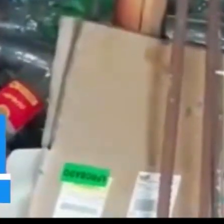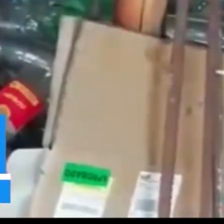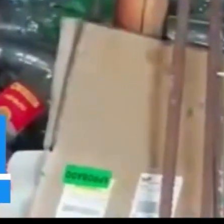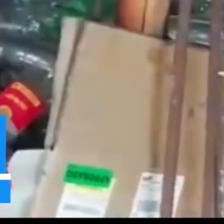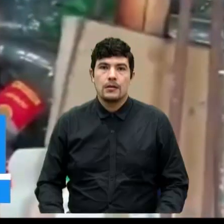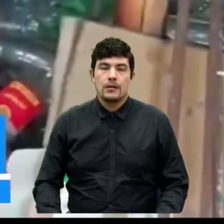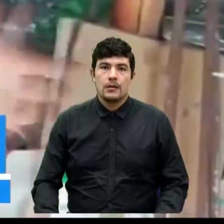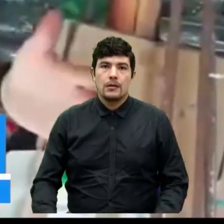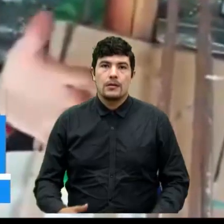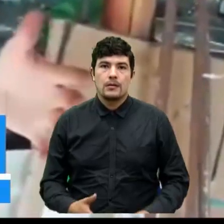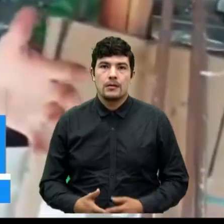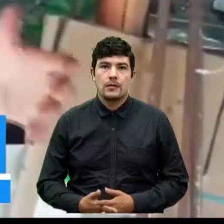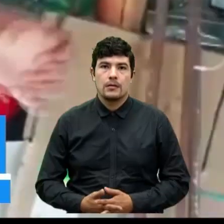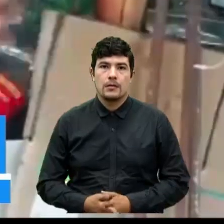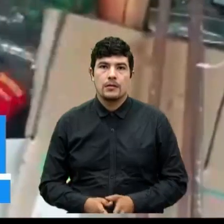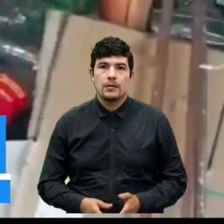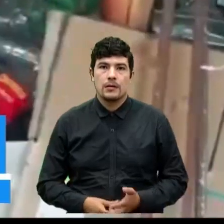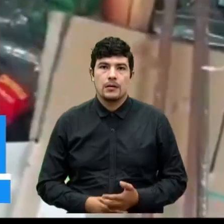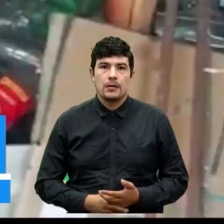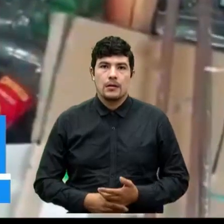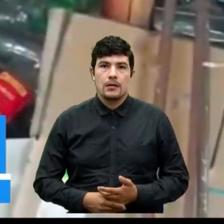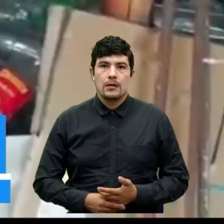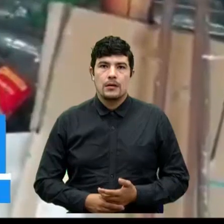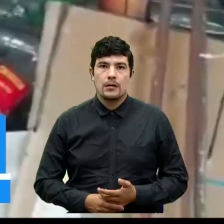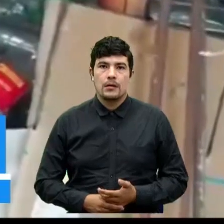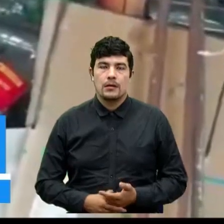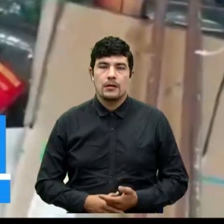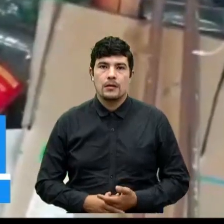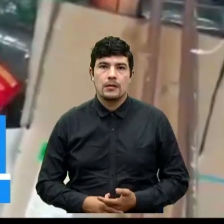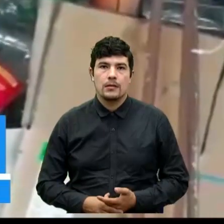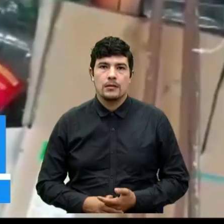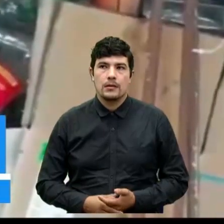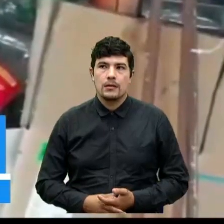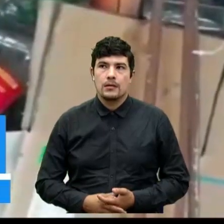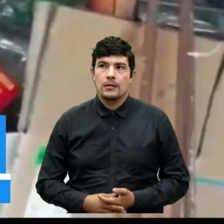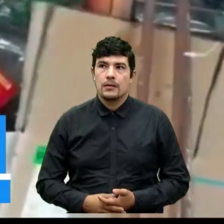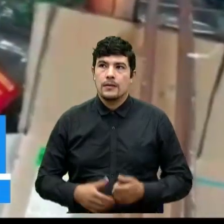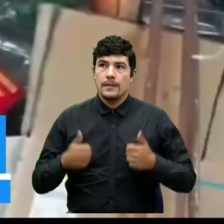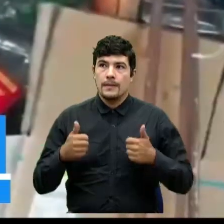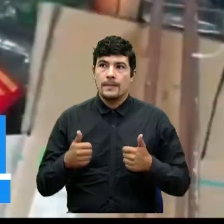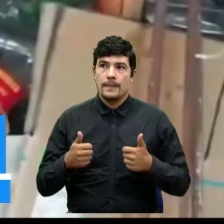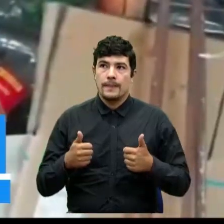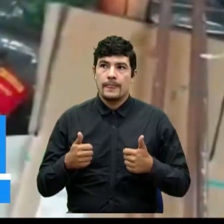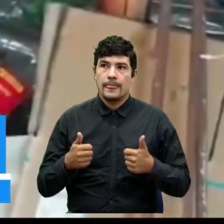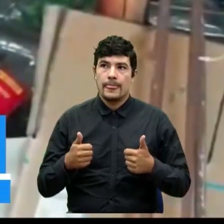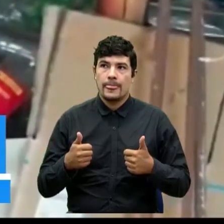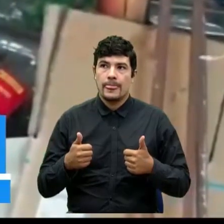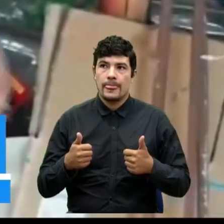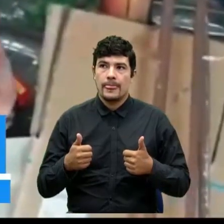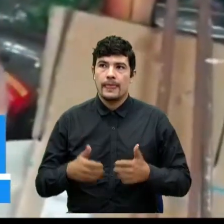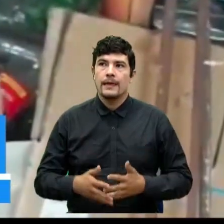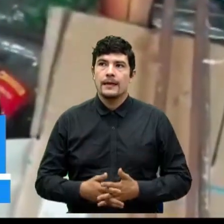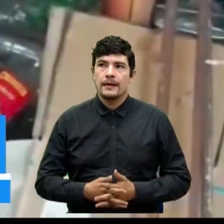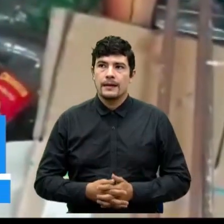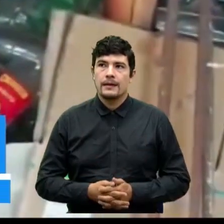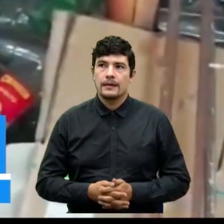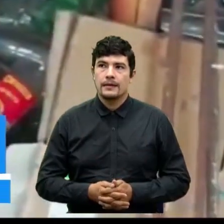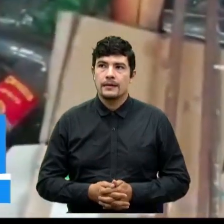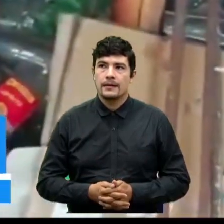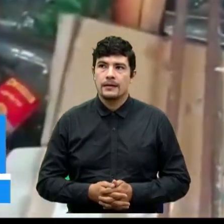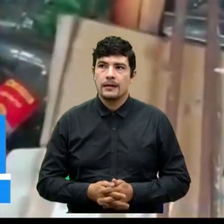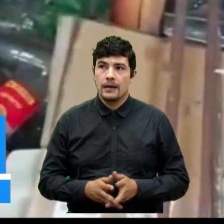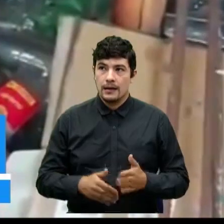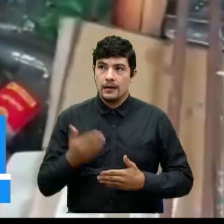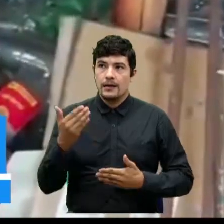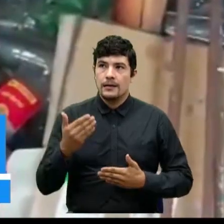empresas instalan unas baterías donde van los residuos, pero la gente termina tirando todo en cualquier caneca. Un punto ecológico es algo